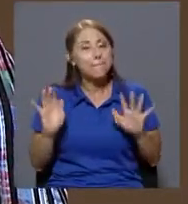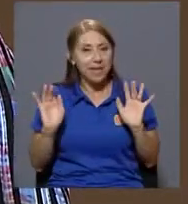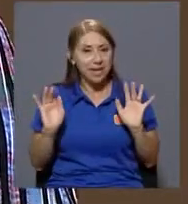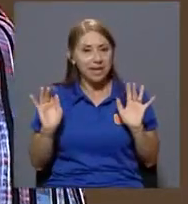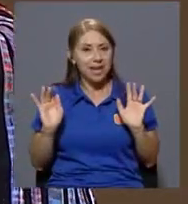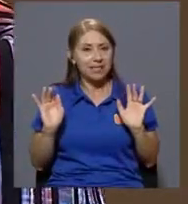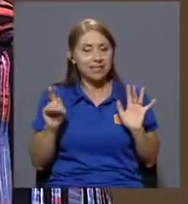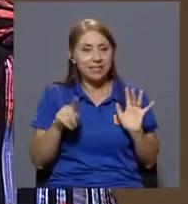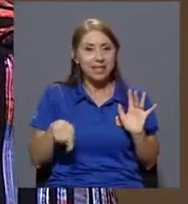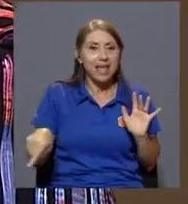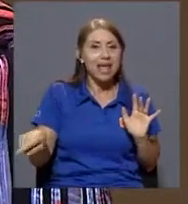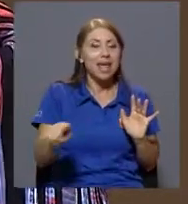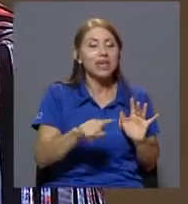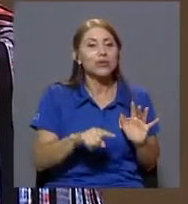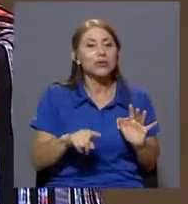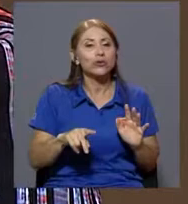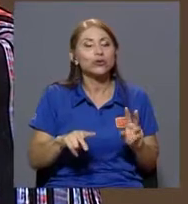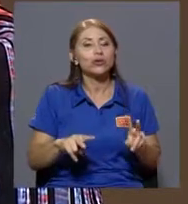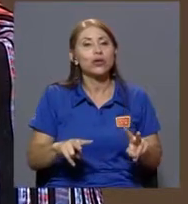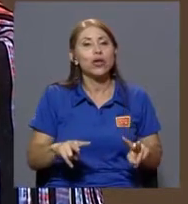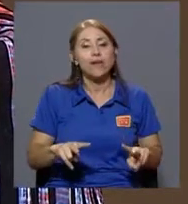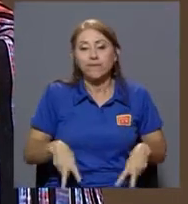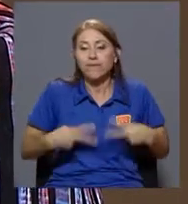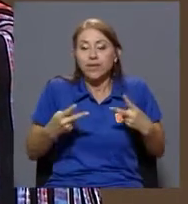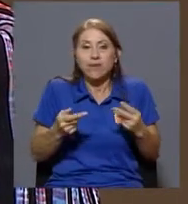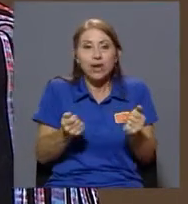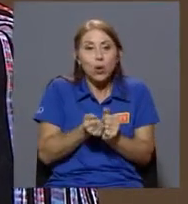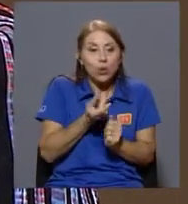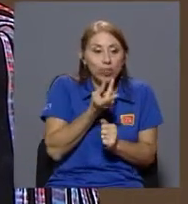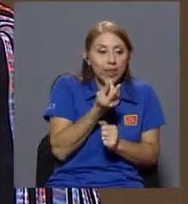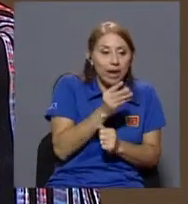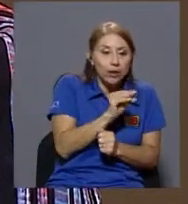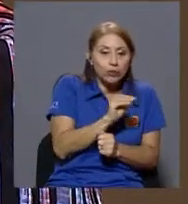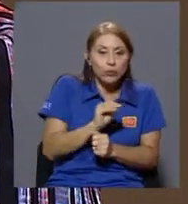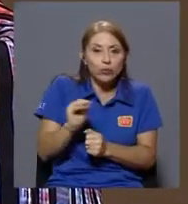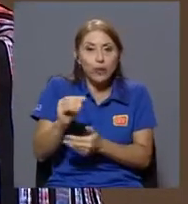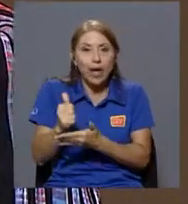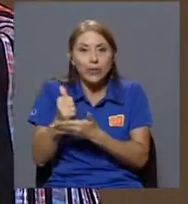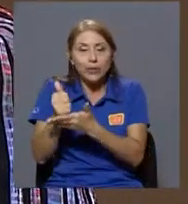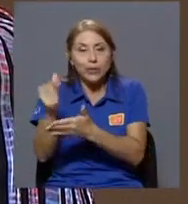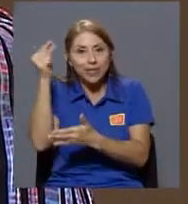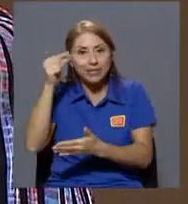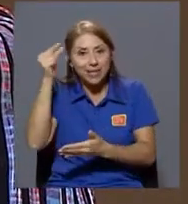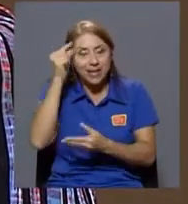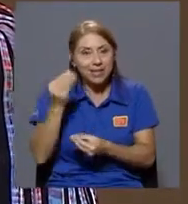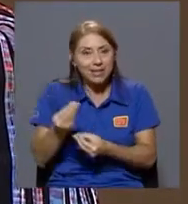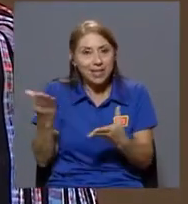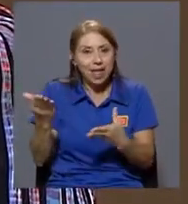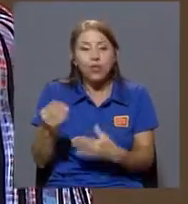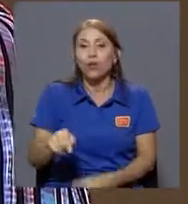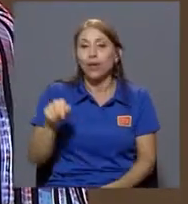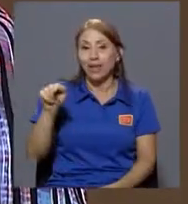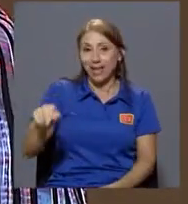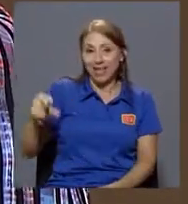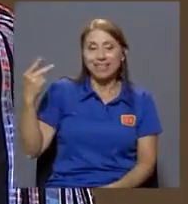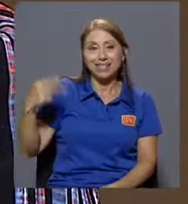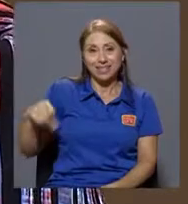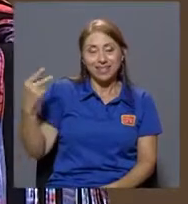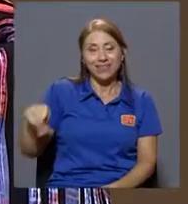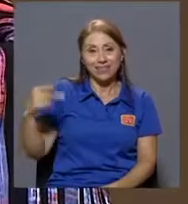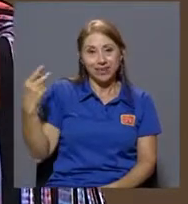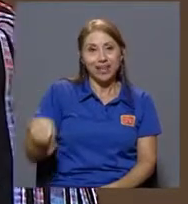lo que viven es de las transferencias del Estado. Y es eso, ese es el riesgo de